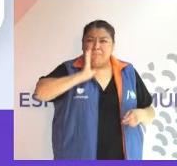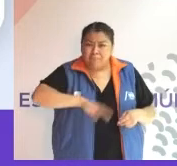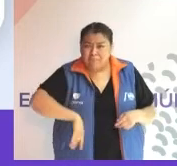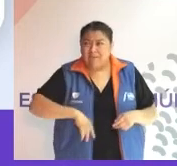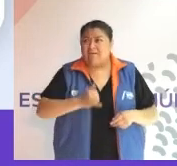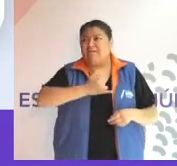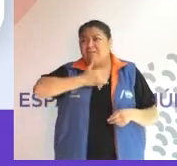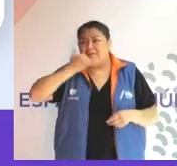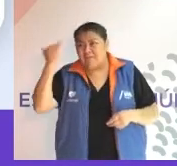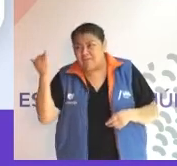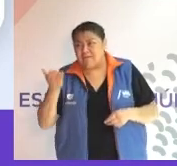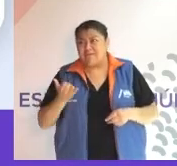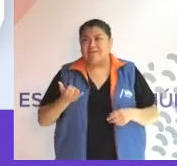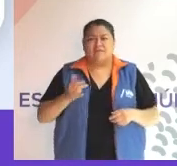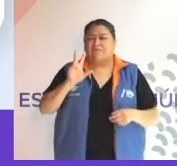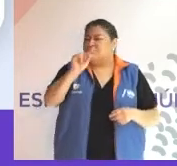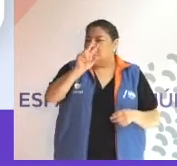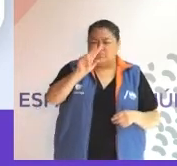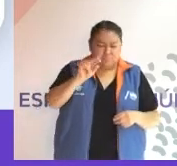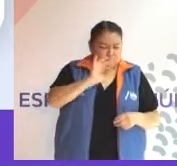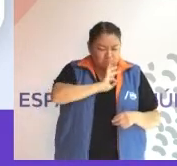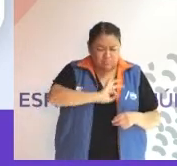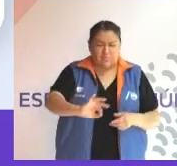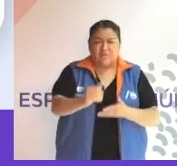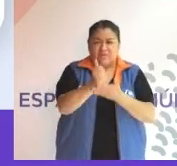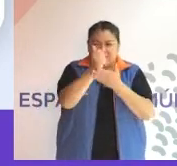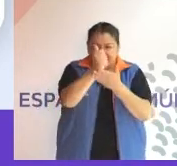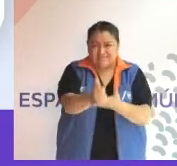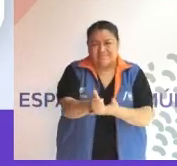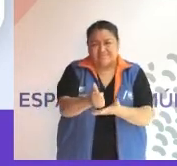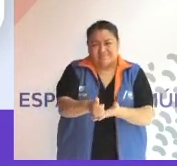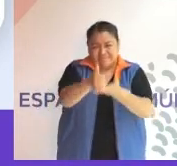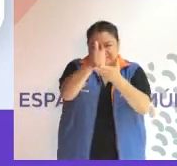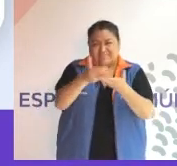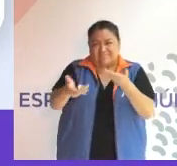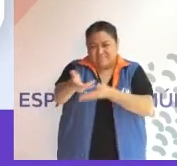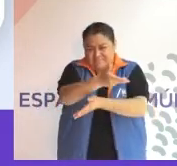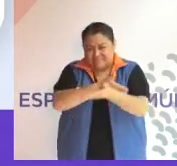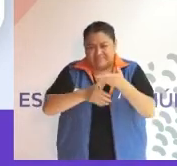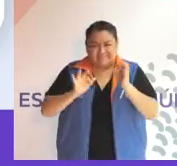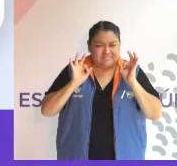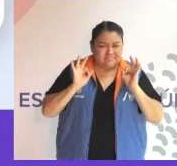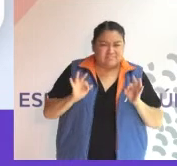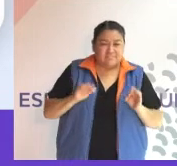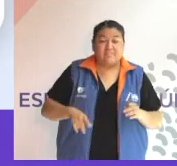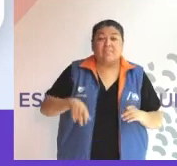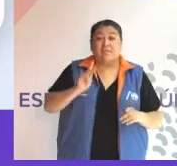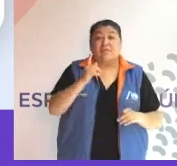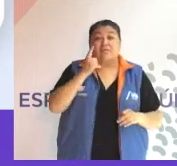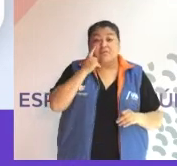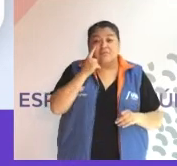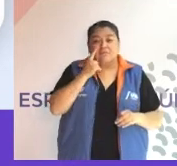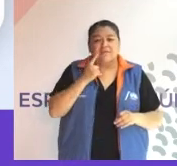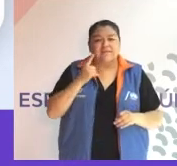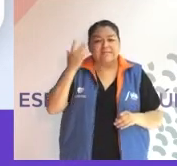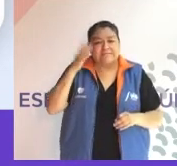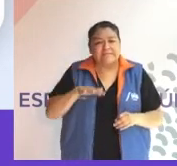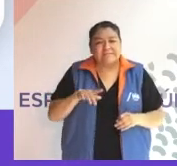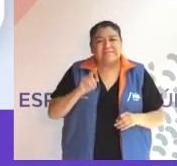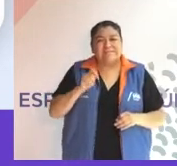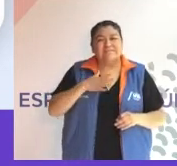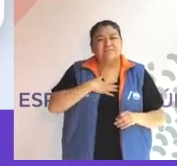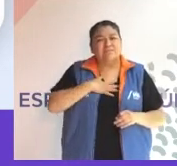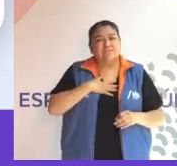genera trabajo voluntario y tal, para tratar de como de construirlo comparativamente. Pero la